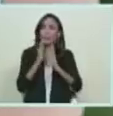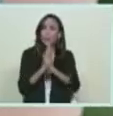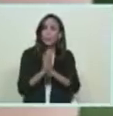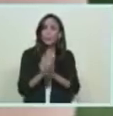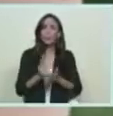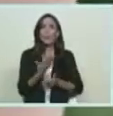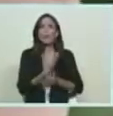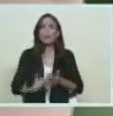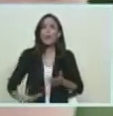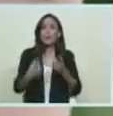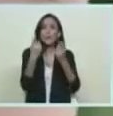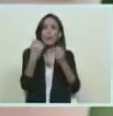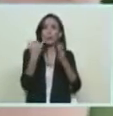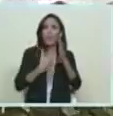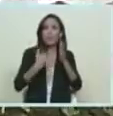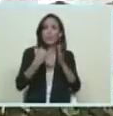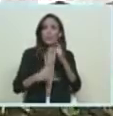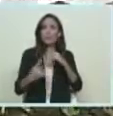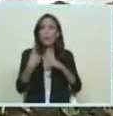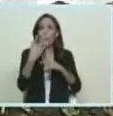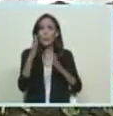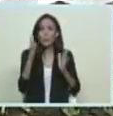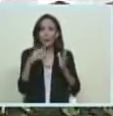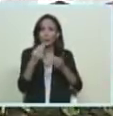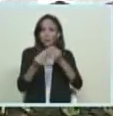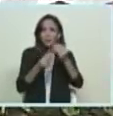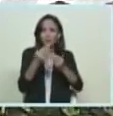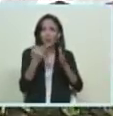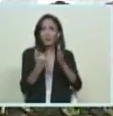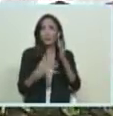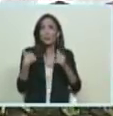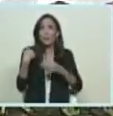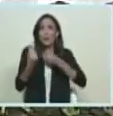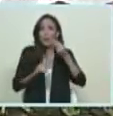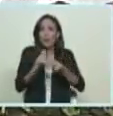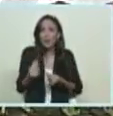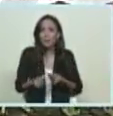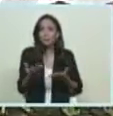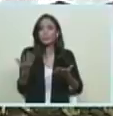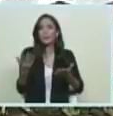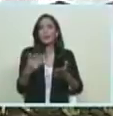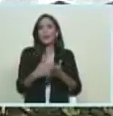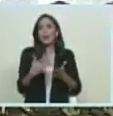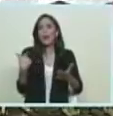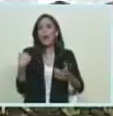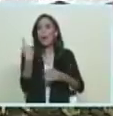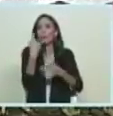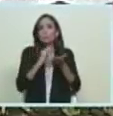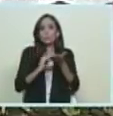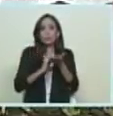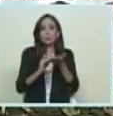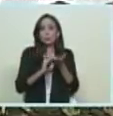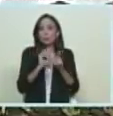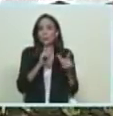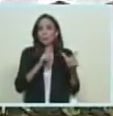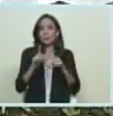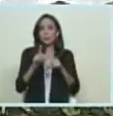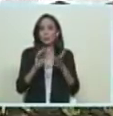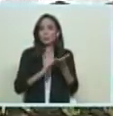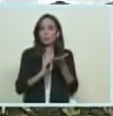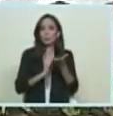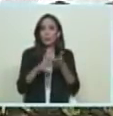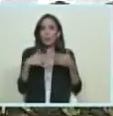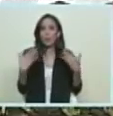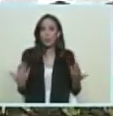Presidente, yo no me inscribí en la primera jornada, ¿qué hago? Y yo dije, hay una sola solución.